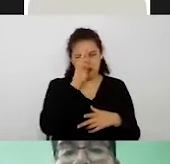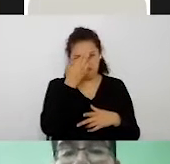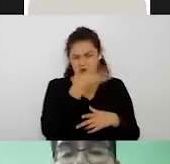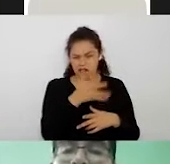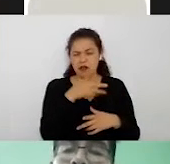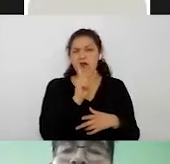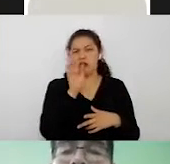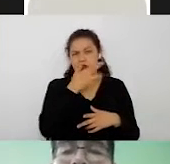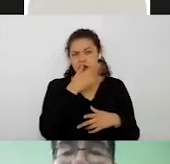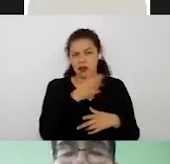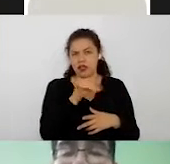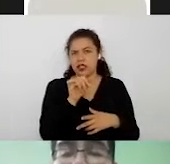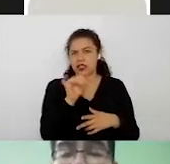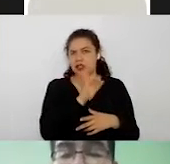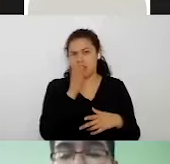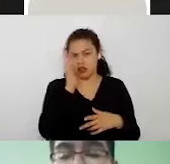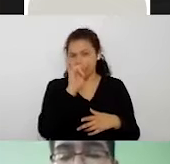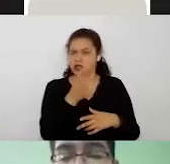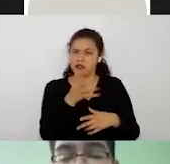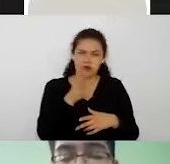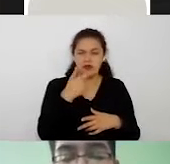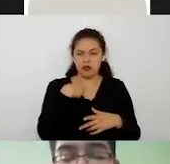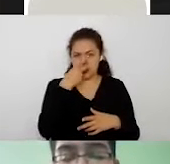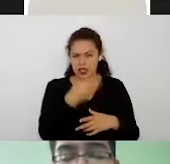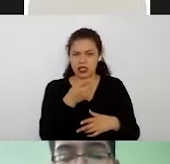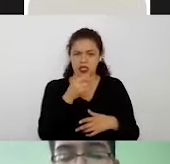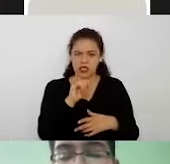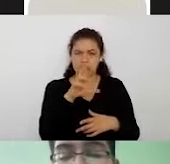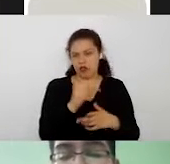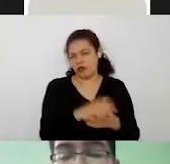nombre voy a decir, ah, sí, sí la conozco. Eh,